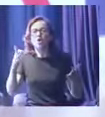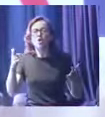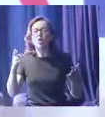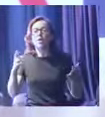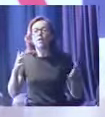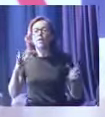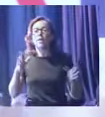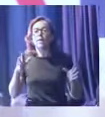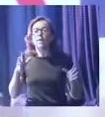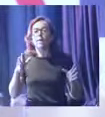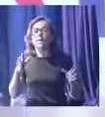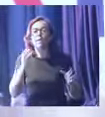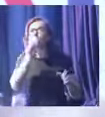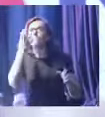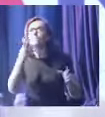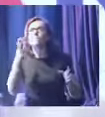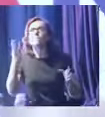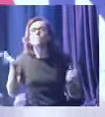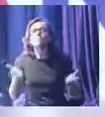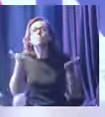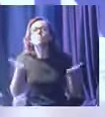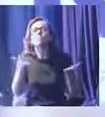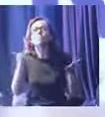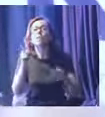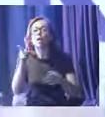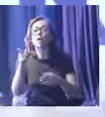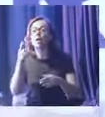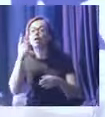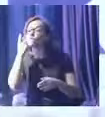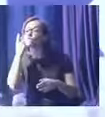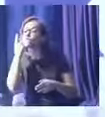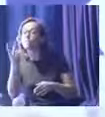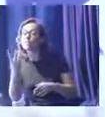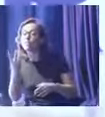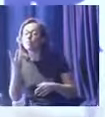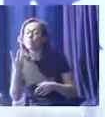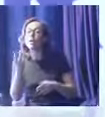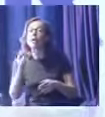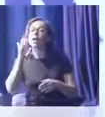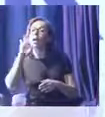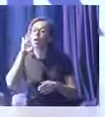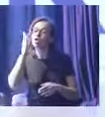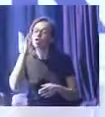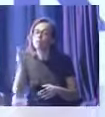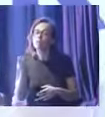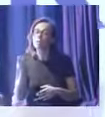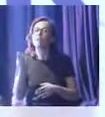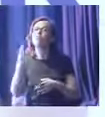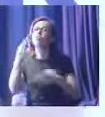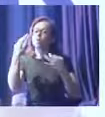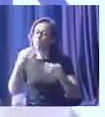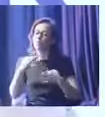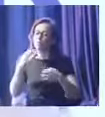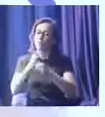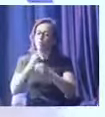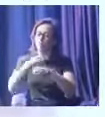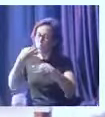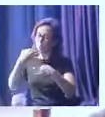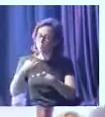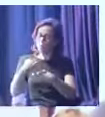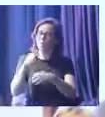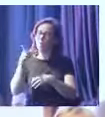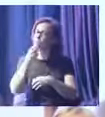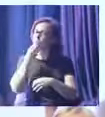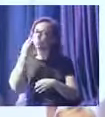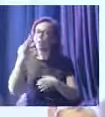No existe mayor motivador que el resultado, el reconocimiento por el trabajo bien hecho.